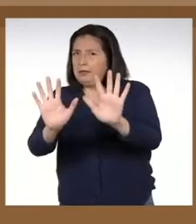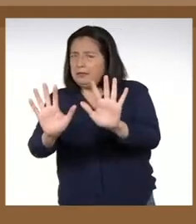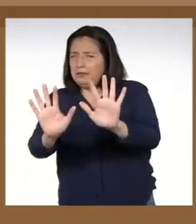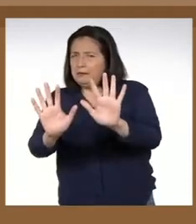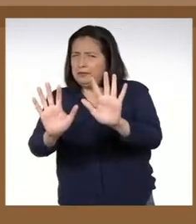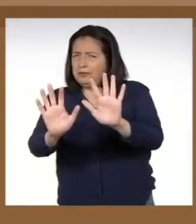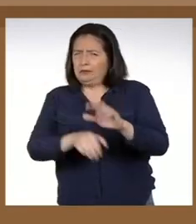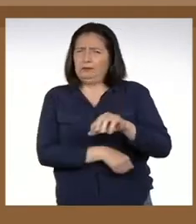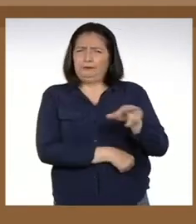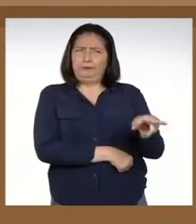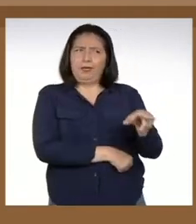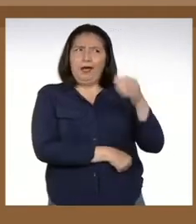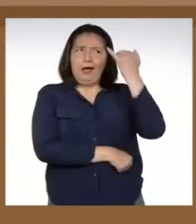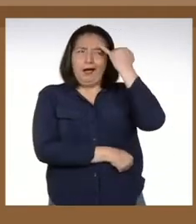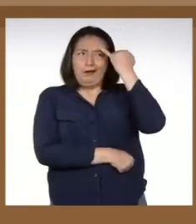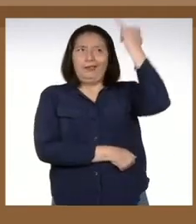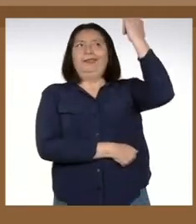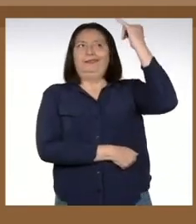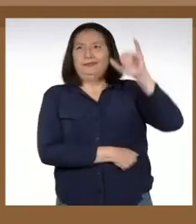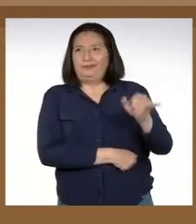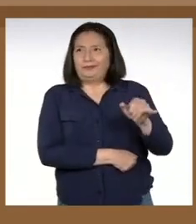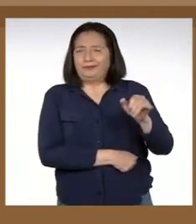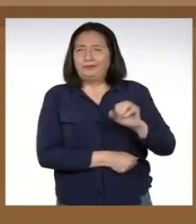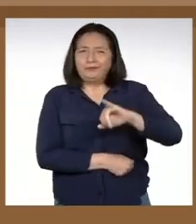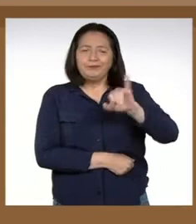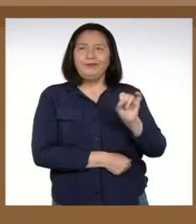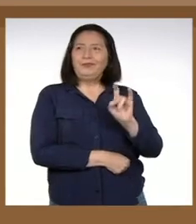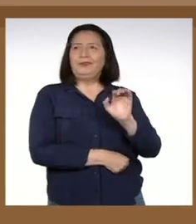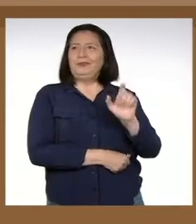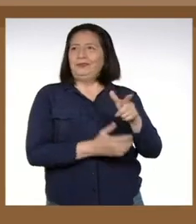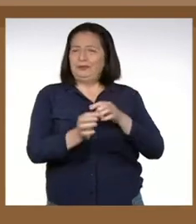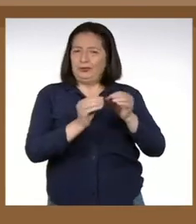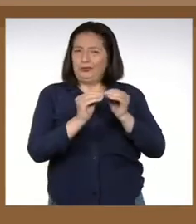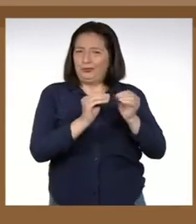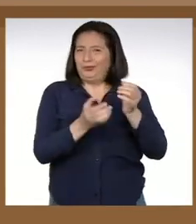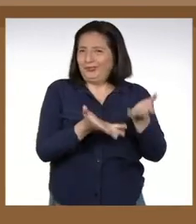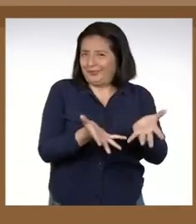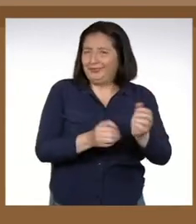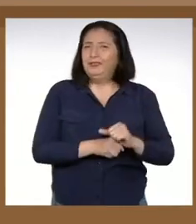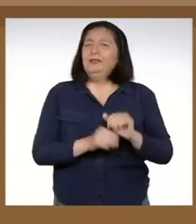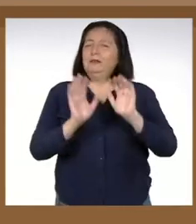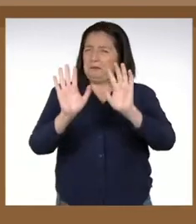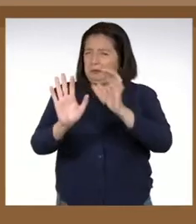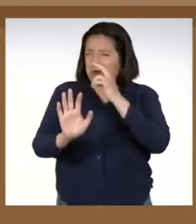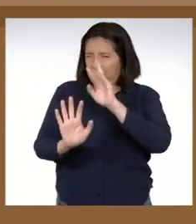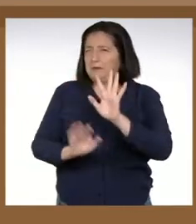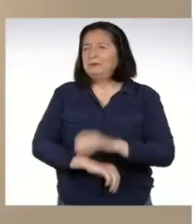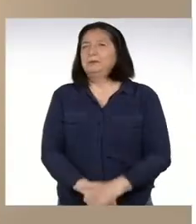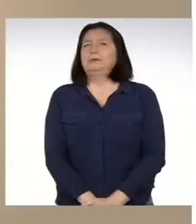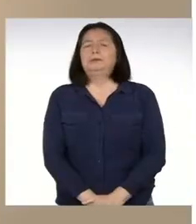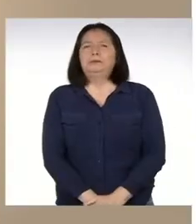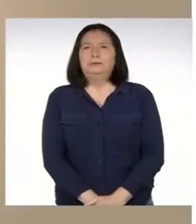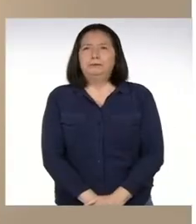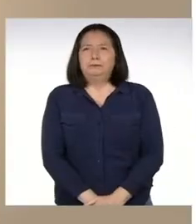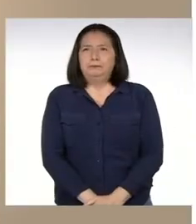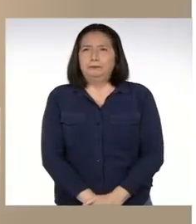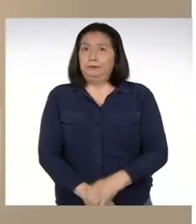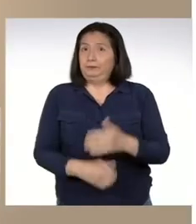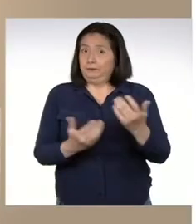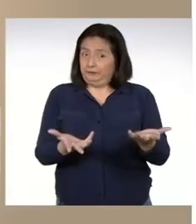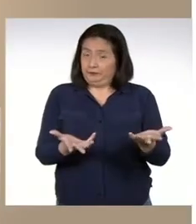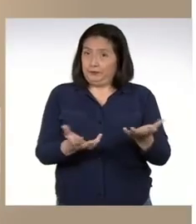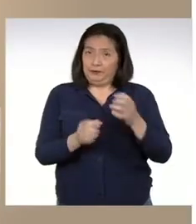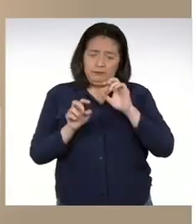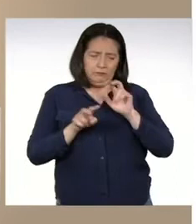Esperen, a Juliana se le ha ocurrido una gran idea para resolver esta situación. Vamos a verlo.